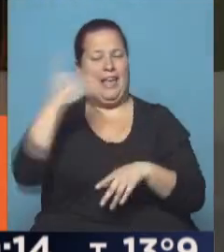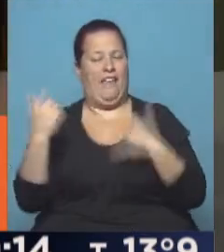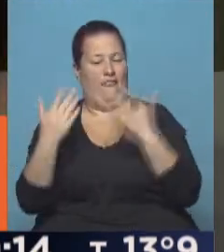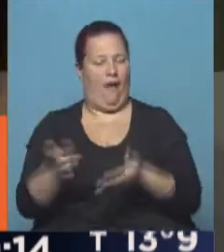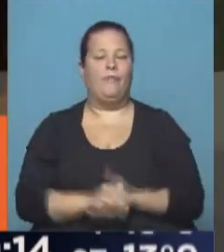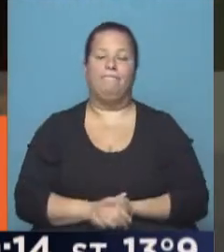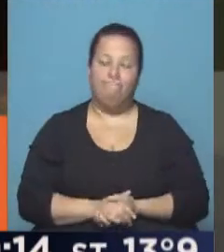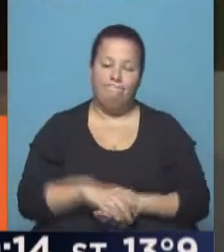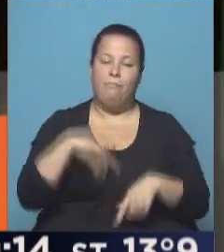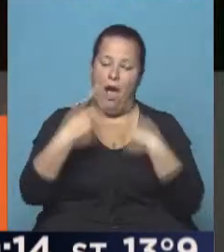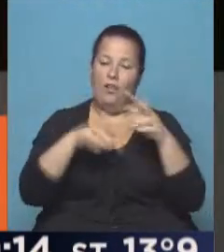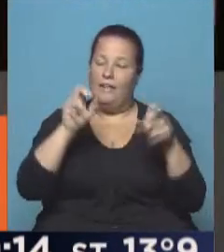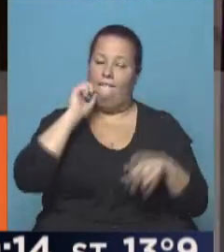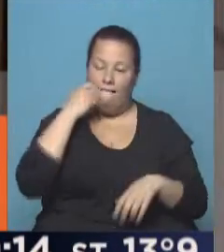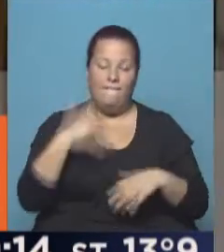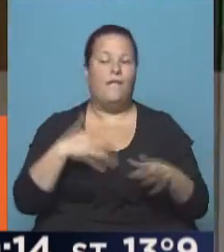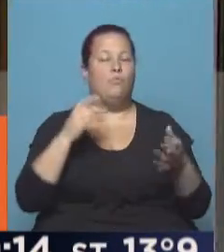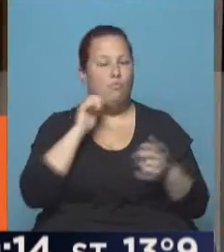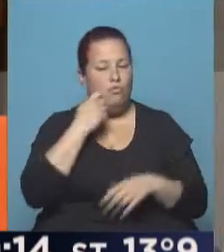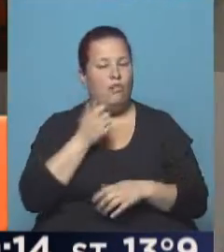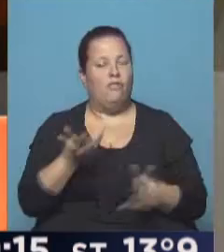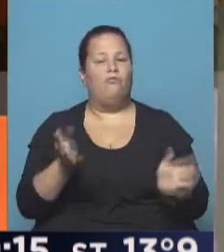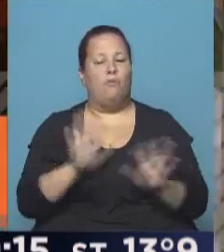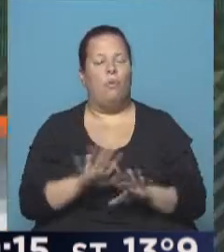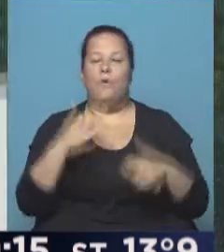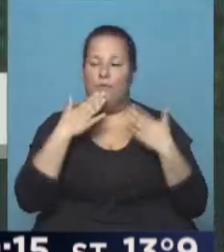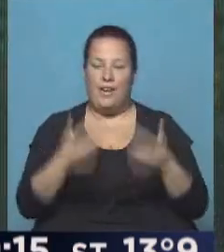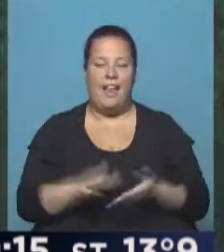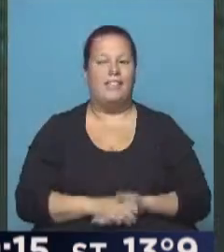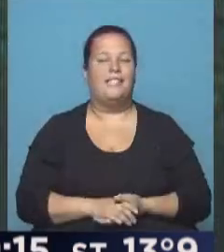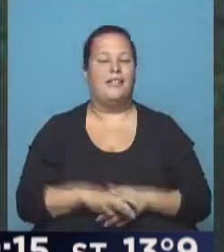Como para seguir el tema, muy apasionante, Ariel. Muchas gracias. Gracias. Un placer. Bueno.